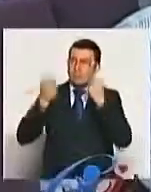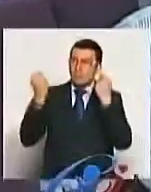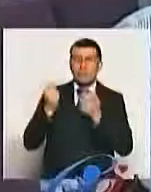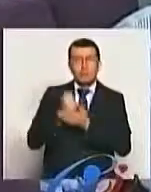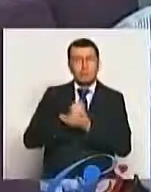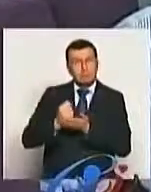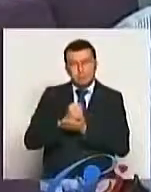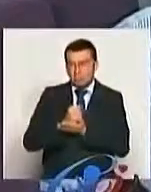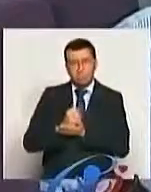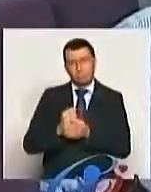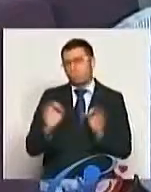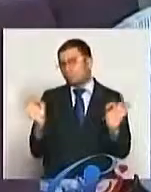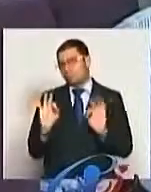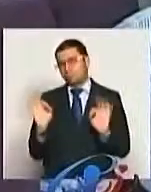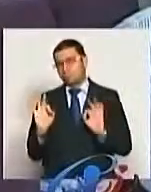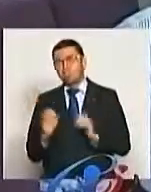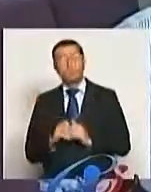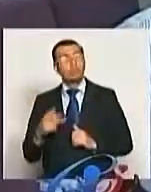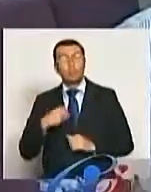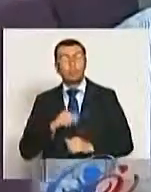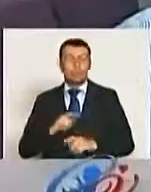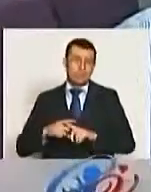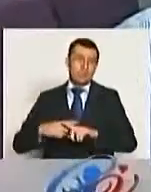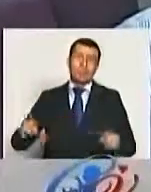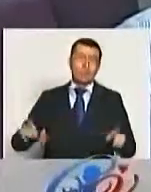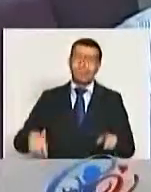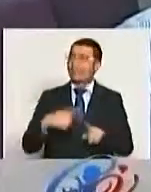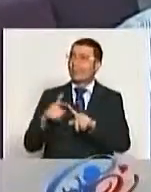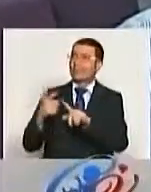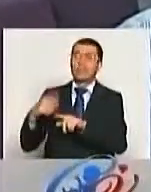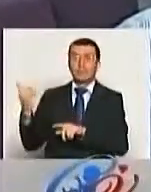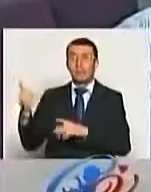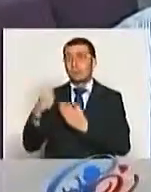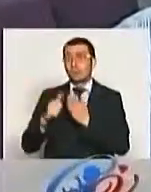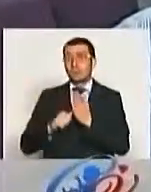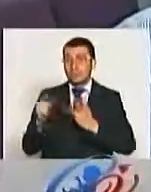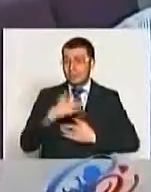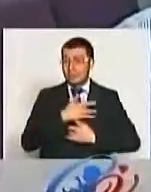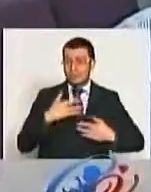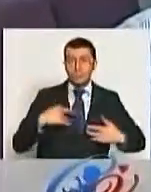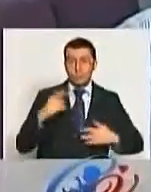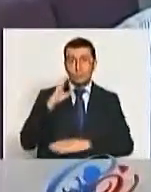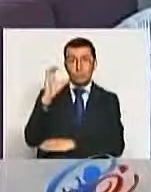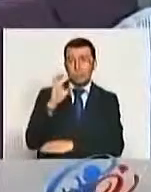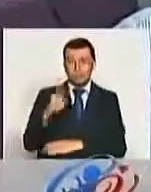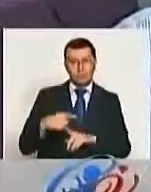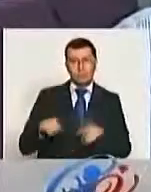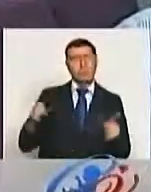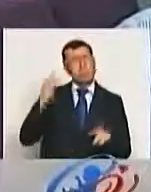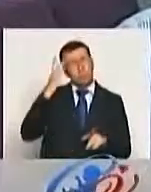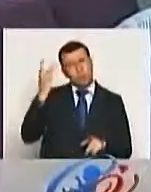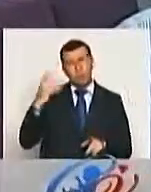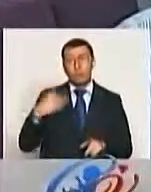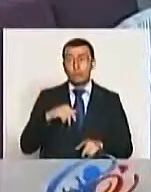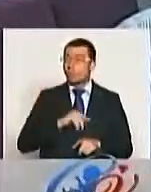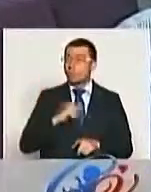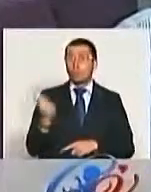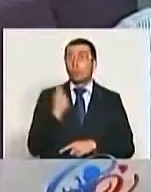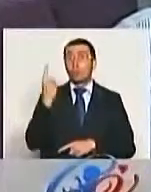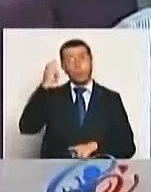nada. Nosotros nos diferenciamos de cualquier programa de salud en Colombia porque la única finalidad de este